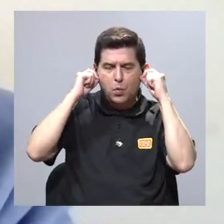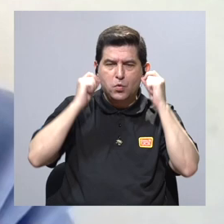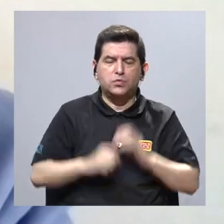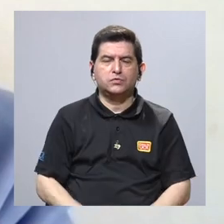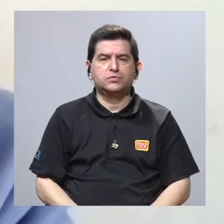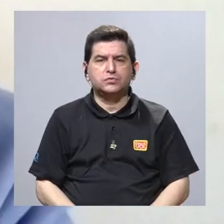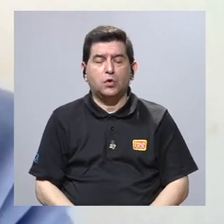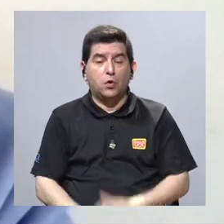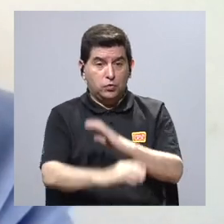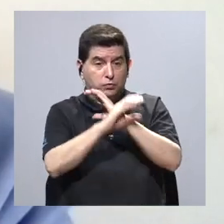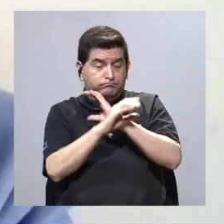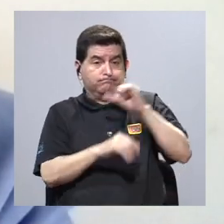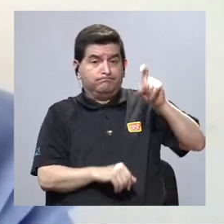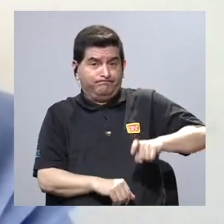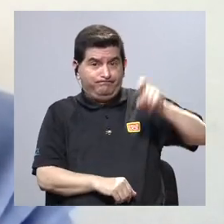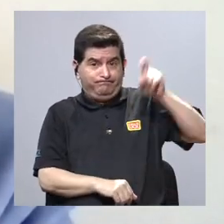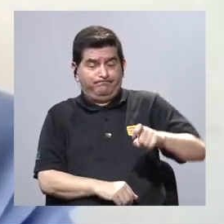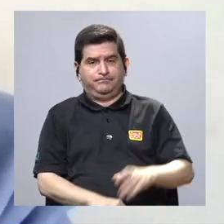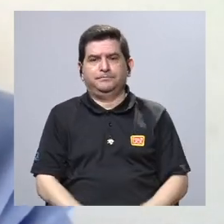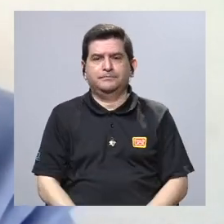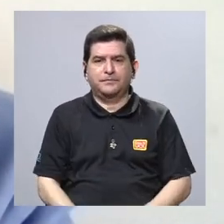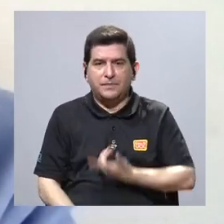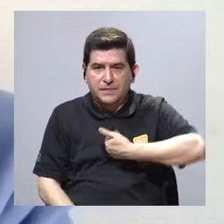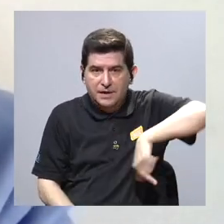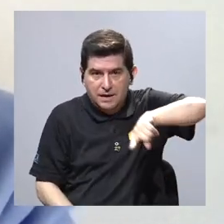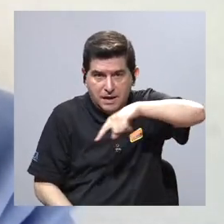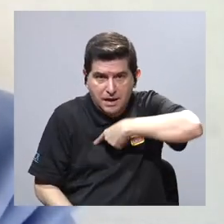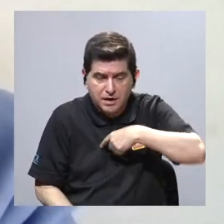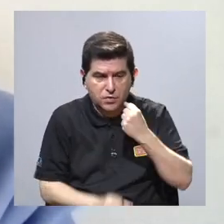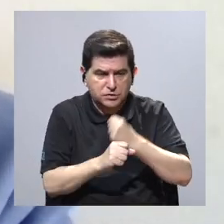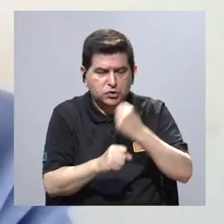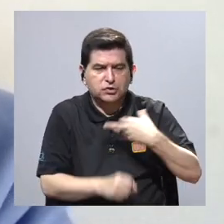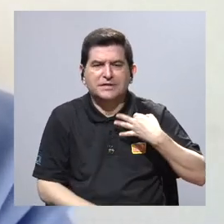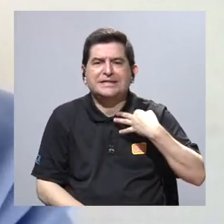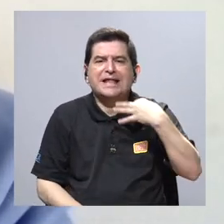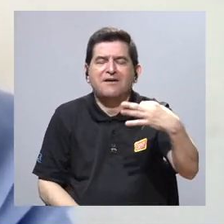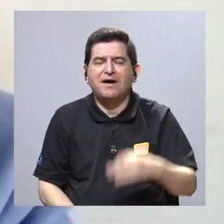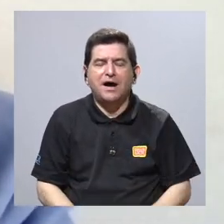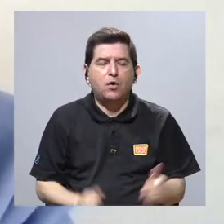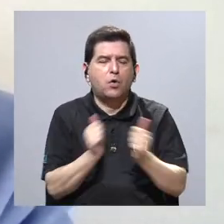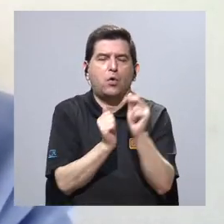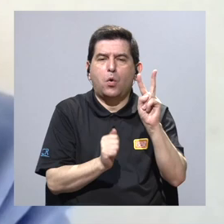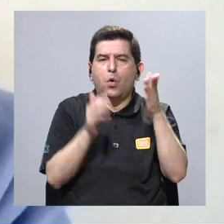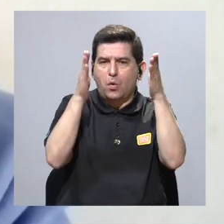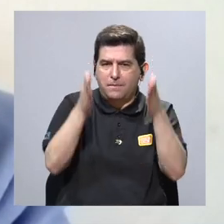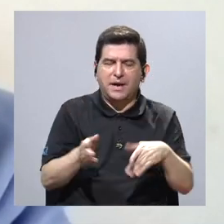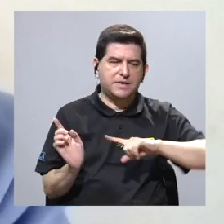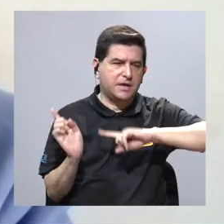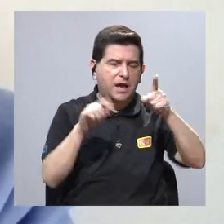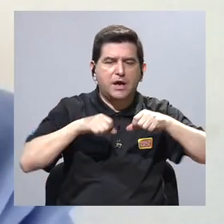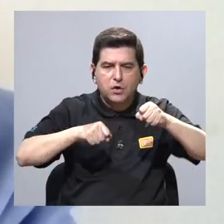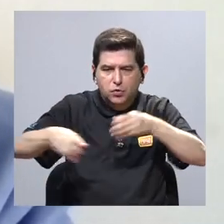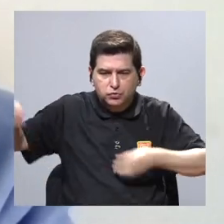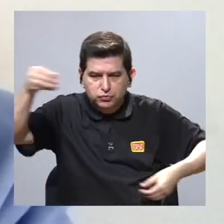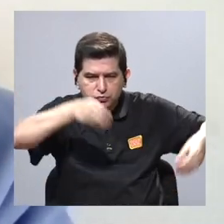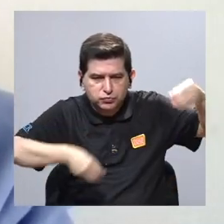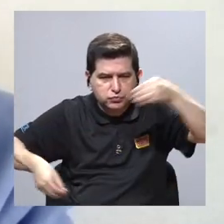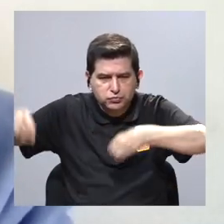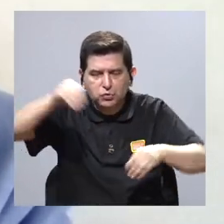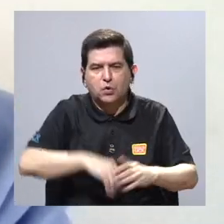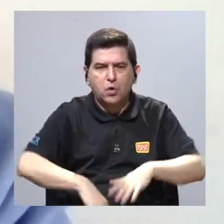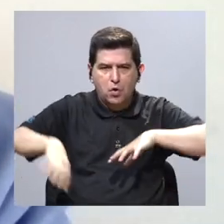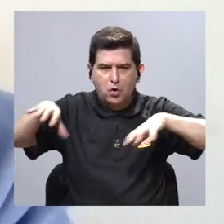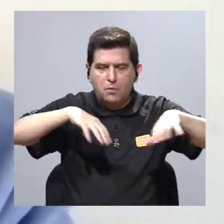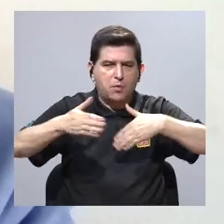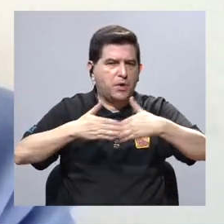cuidado que tenemos que tener, digamos, en nuestro quehacer diario con compañeros, cuando vamos al supermercado, cuando nos